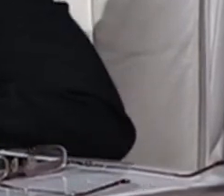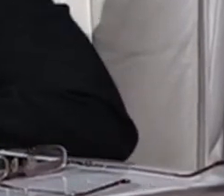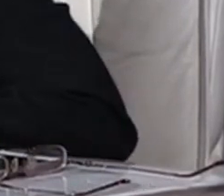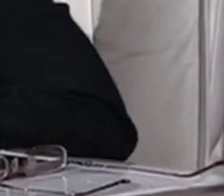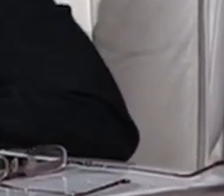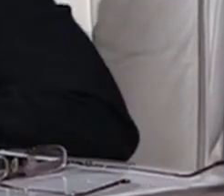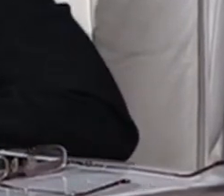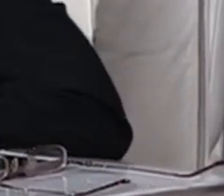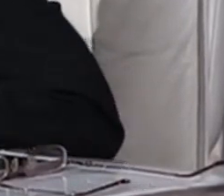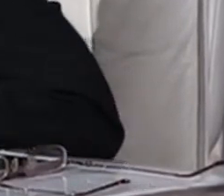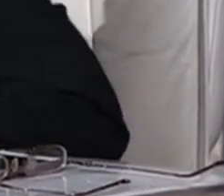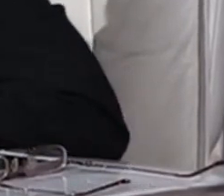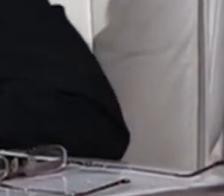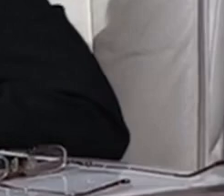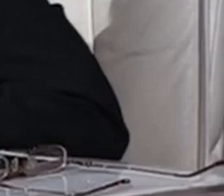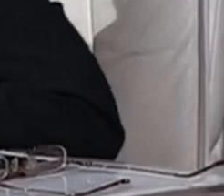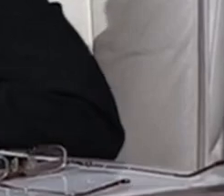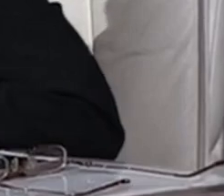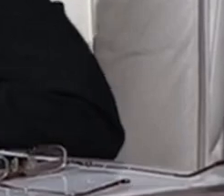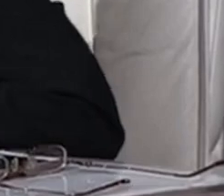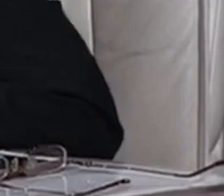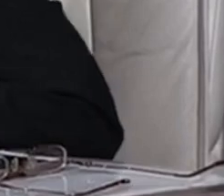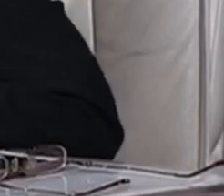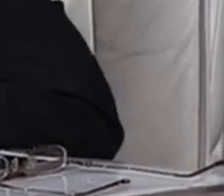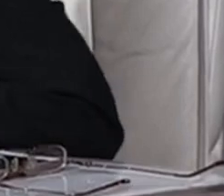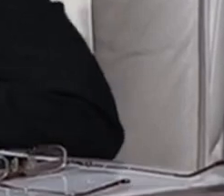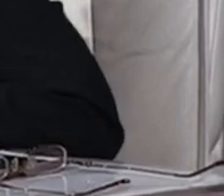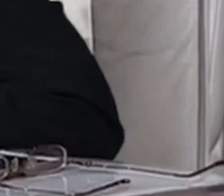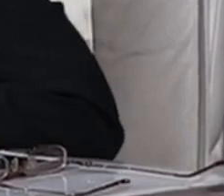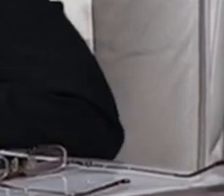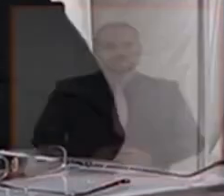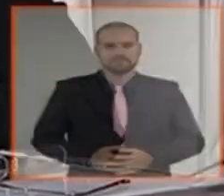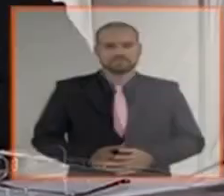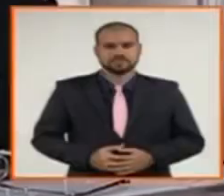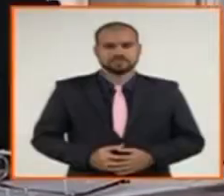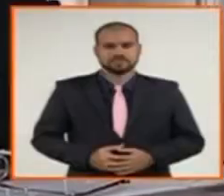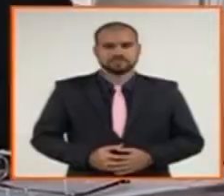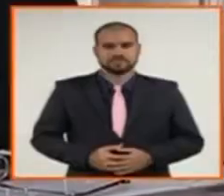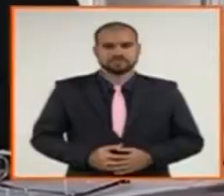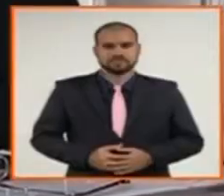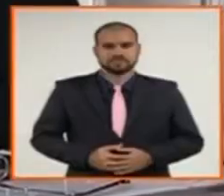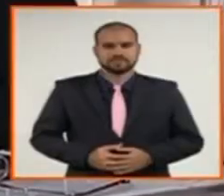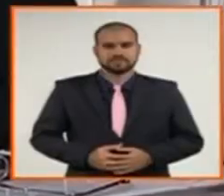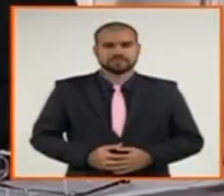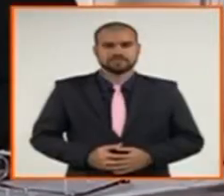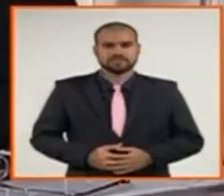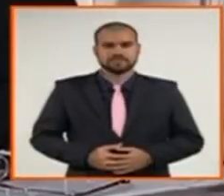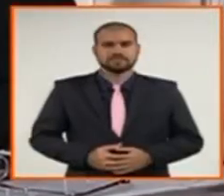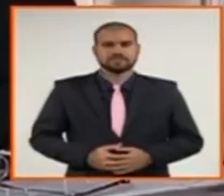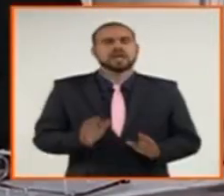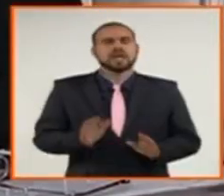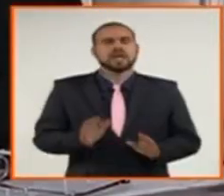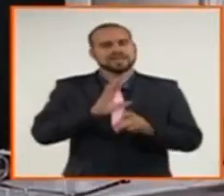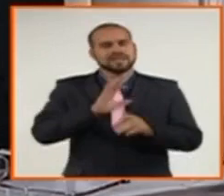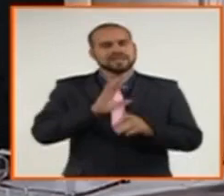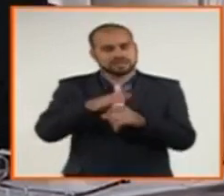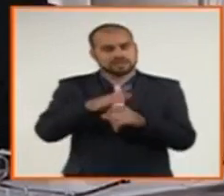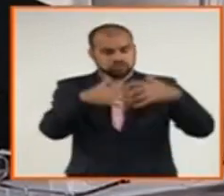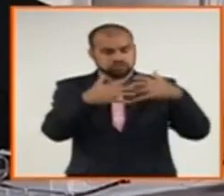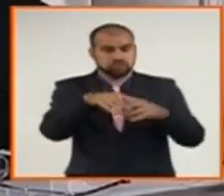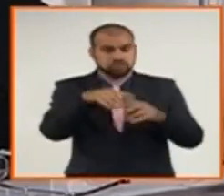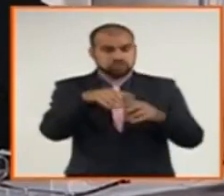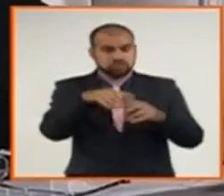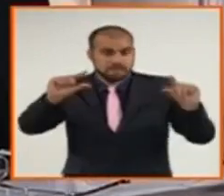inmunización precisamente por esta plataforma tecnológica de producción de la vacuna Abdala, que es la misma de hepatitis B. Es una